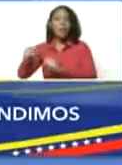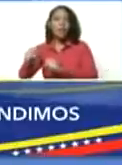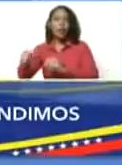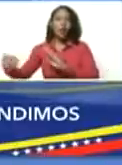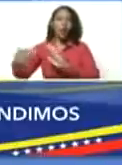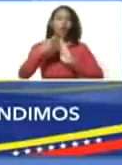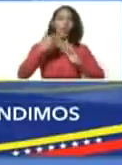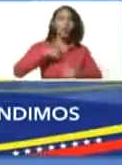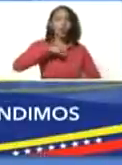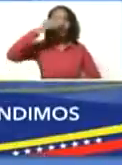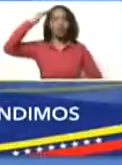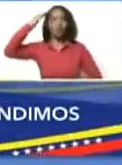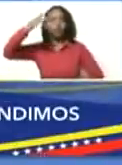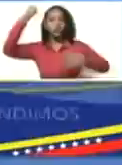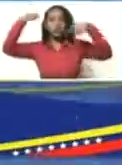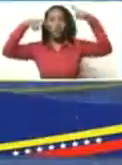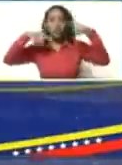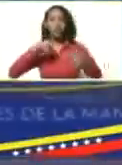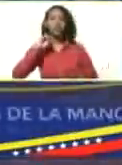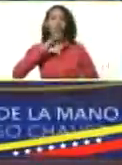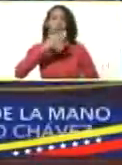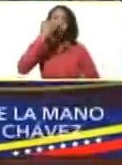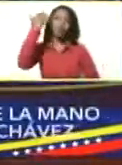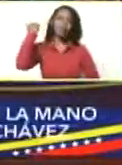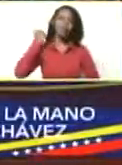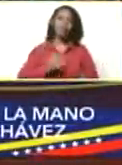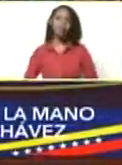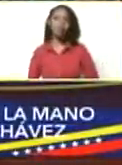contra nuestro comandante Chávez.